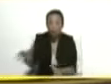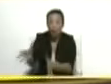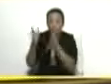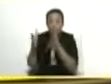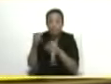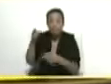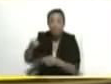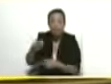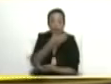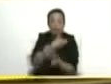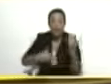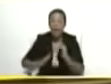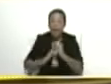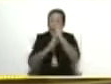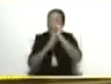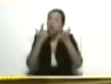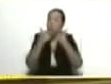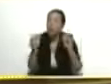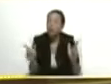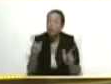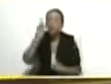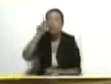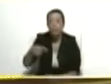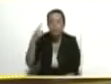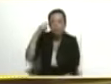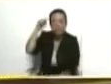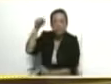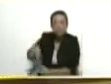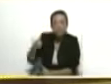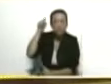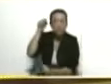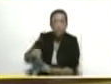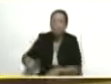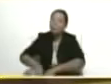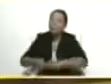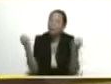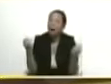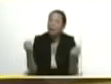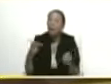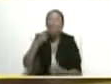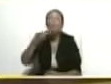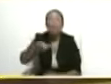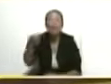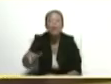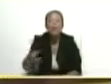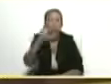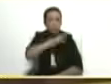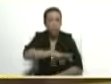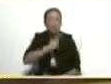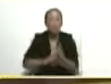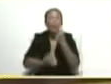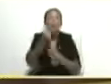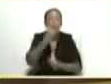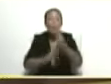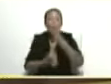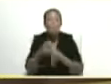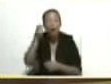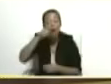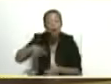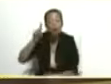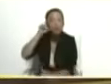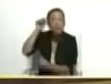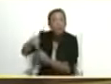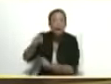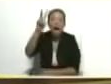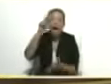elegido en libre elección, sencillamente lo que le hicieron fue un daño político, social y económico al país.